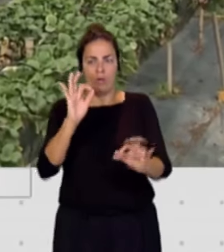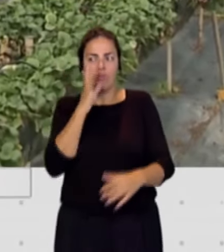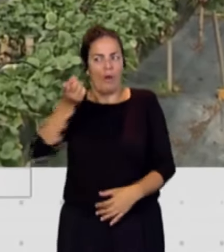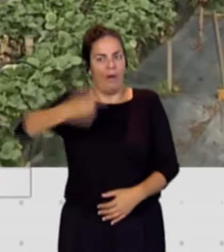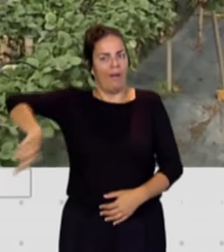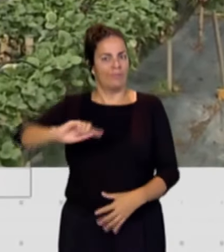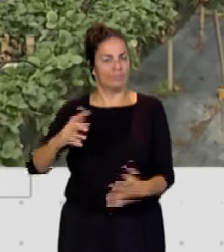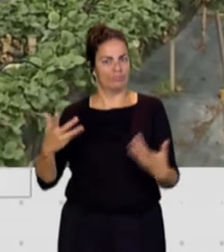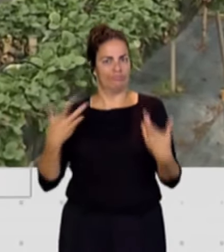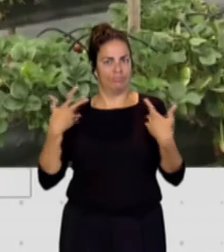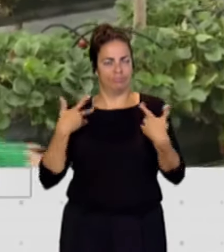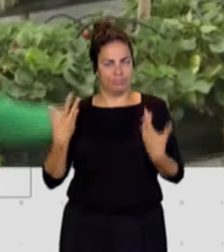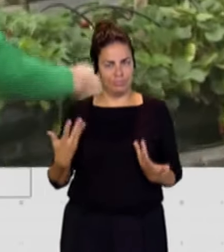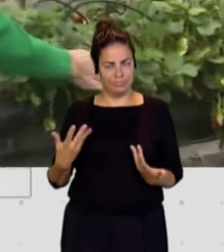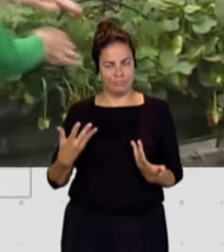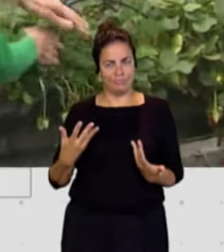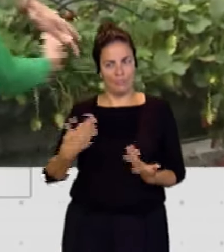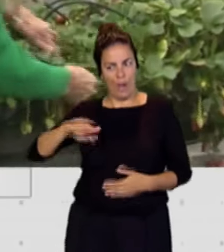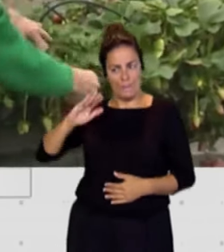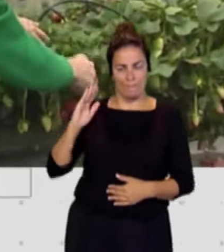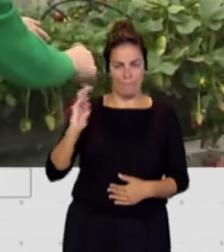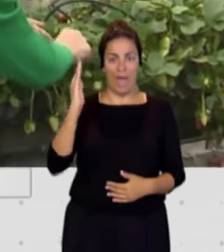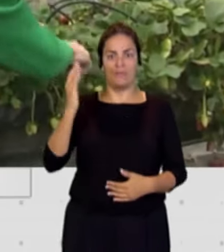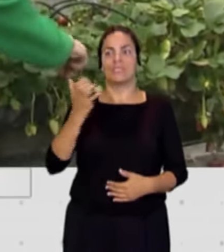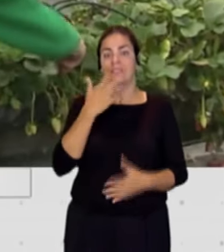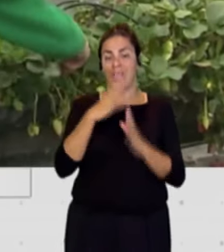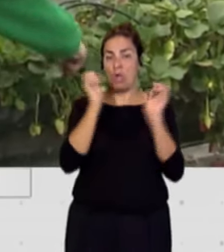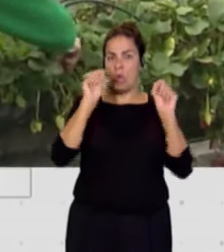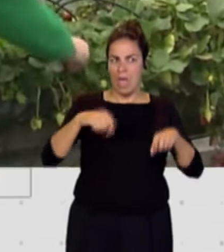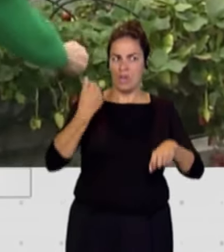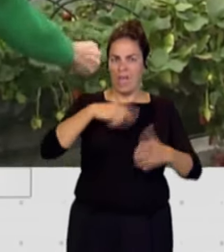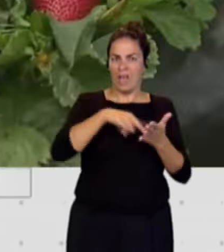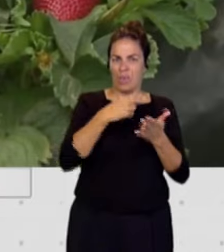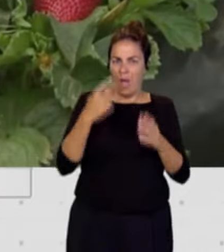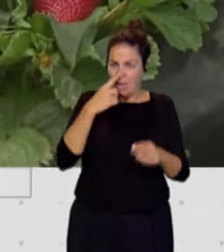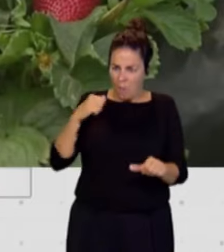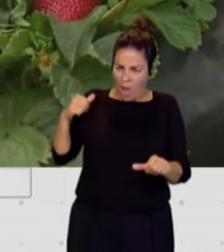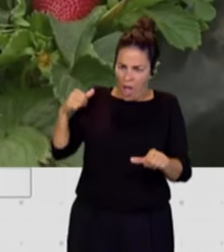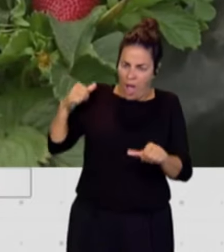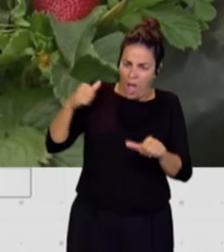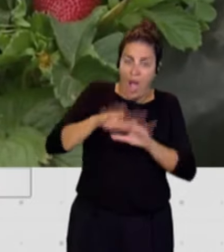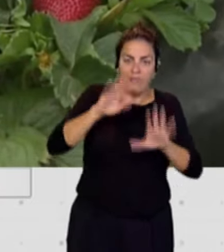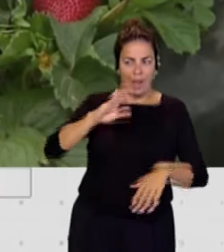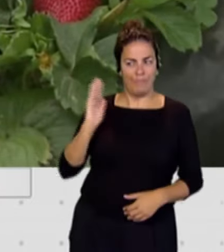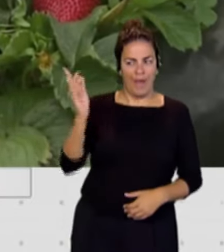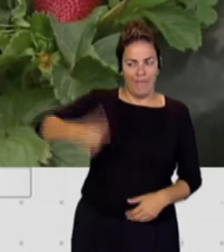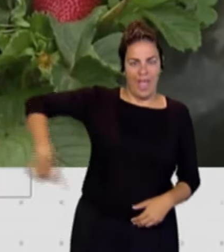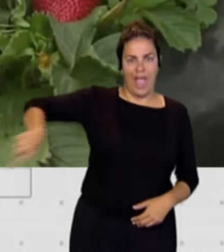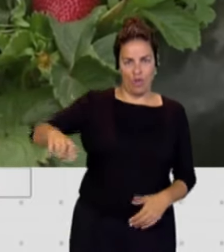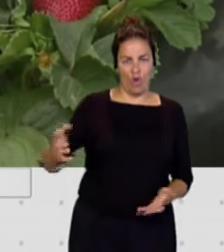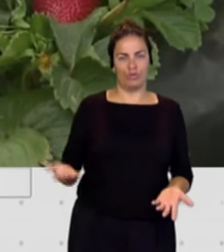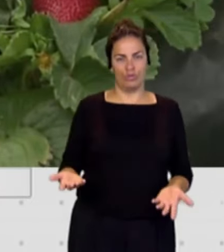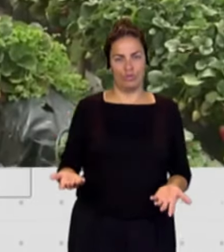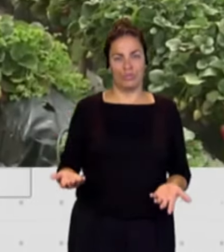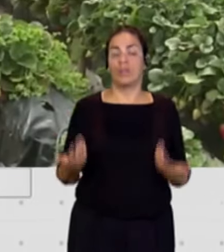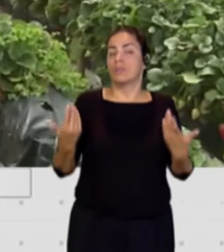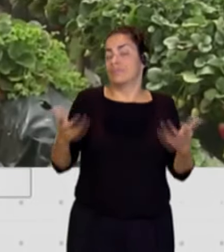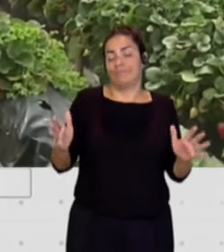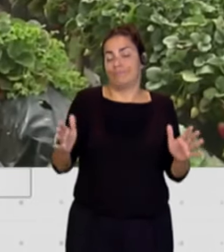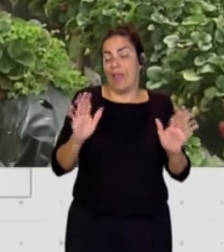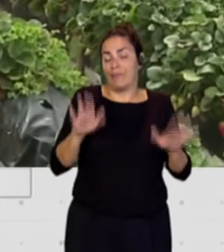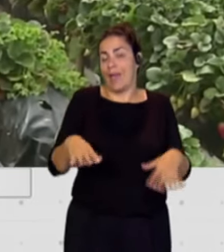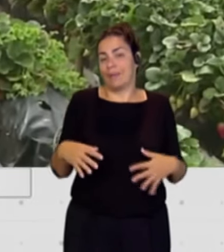consecuencias de una eh dilación en el tiempo bastante notoria no eh por lo demás es volver a lo de siempre